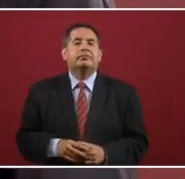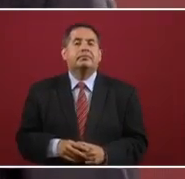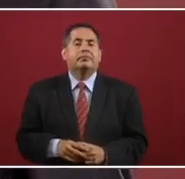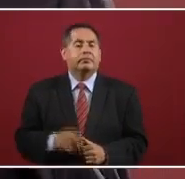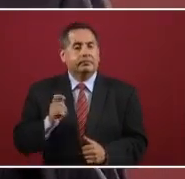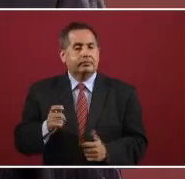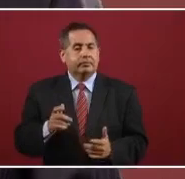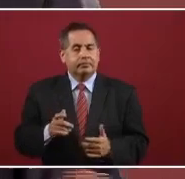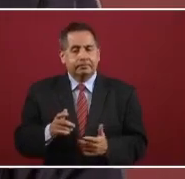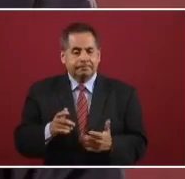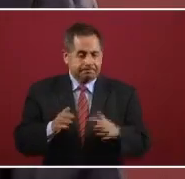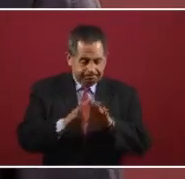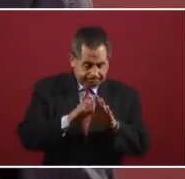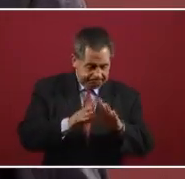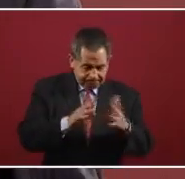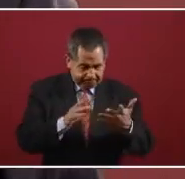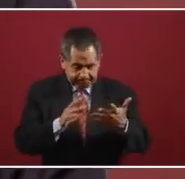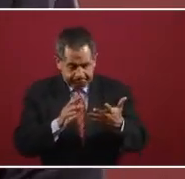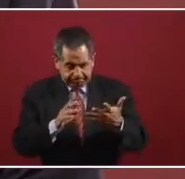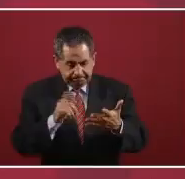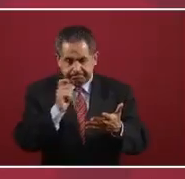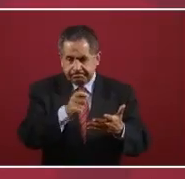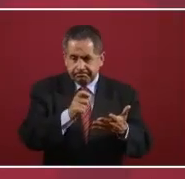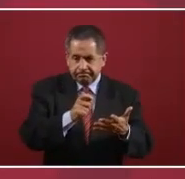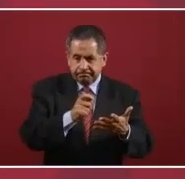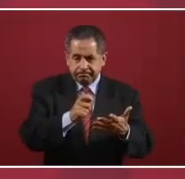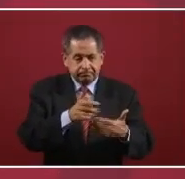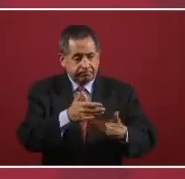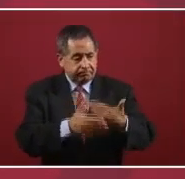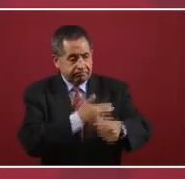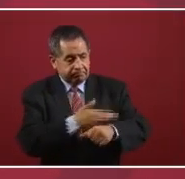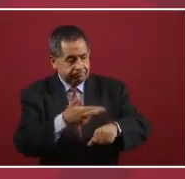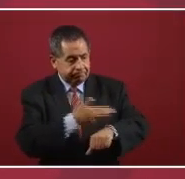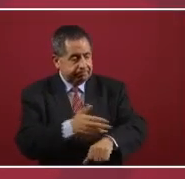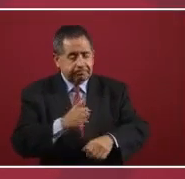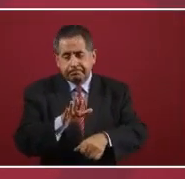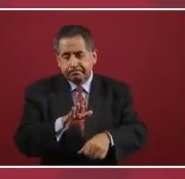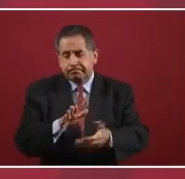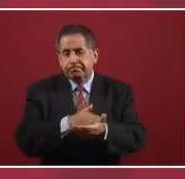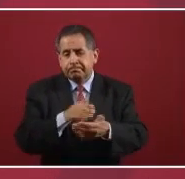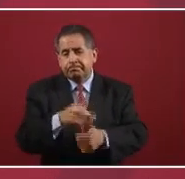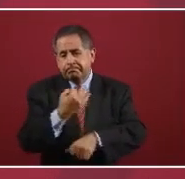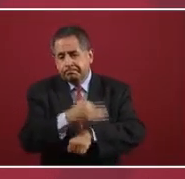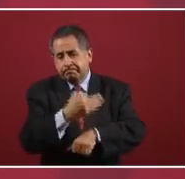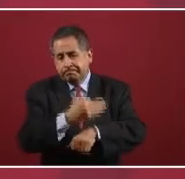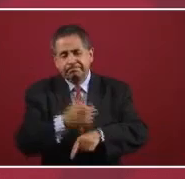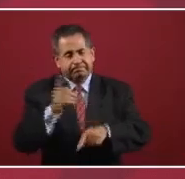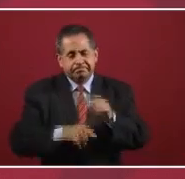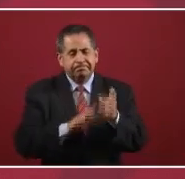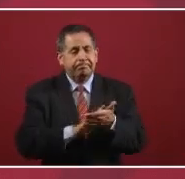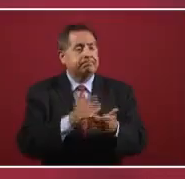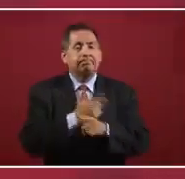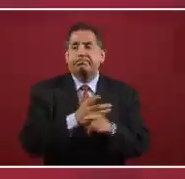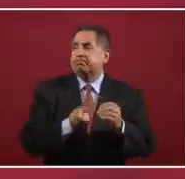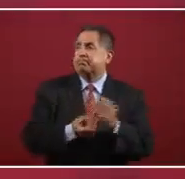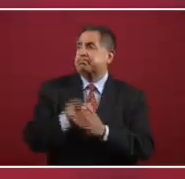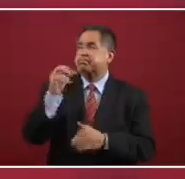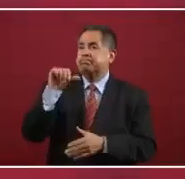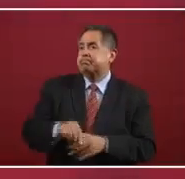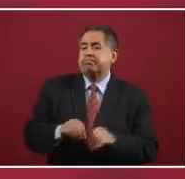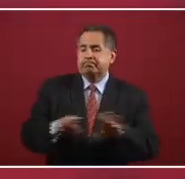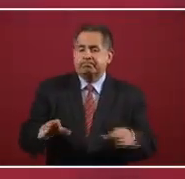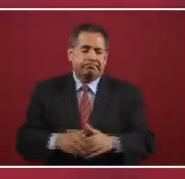el quitar los procesos que fueron en muchos